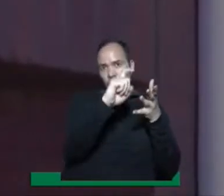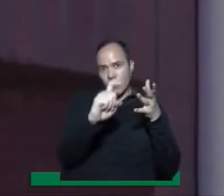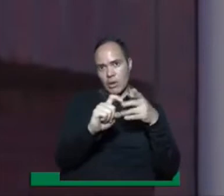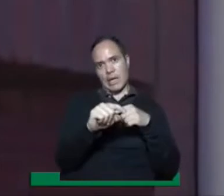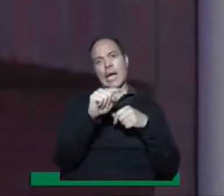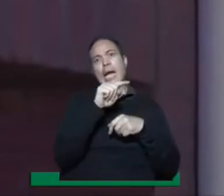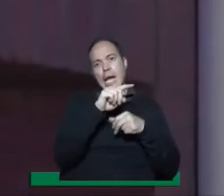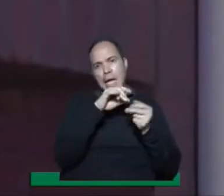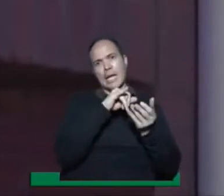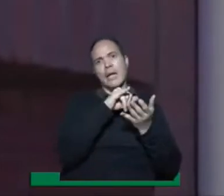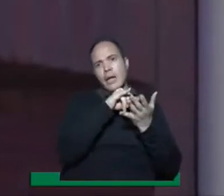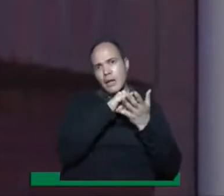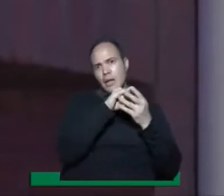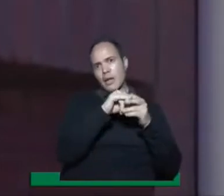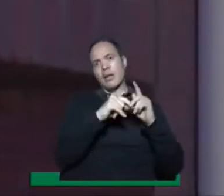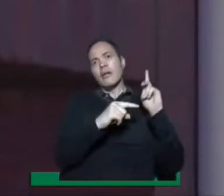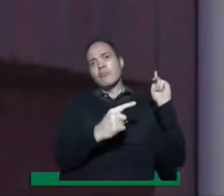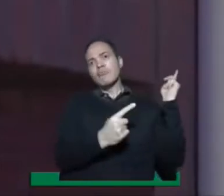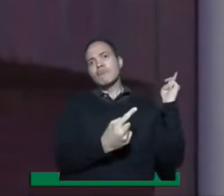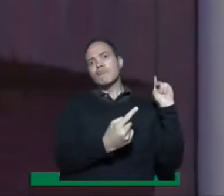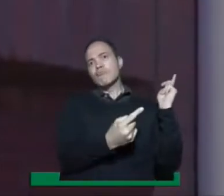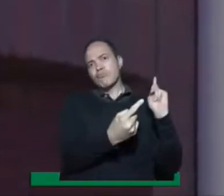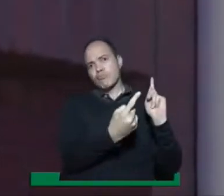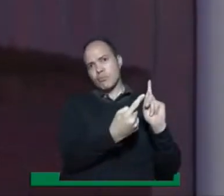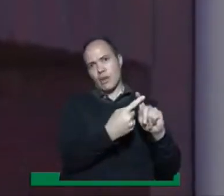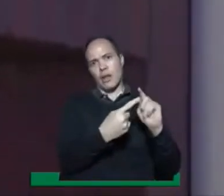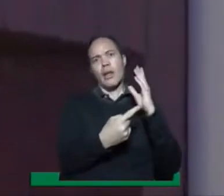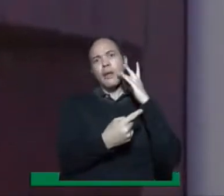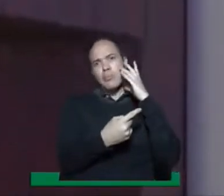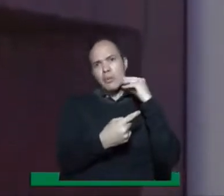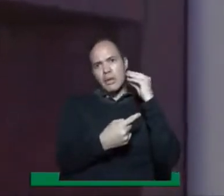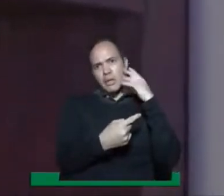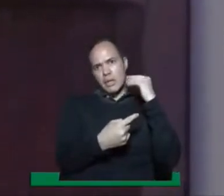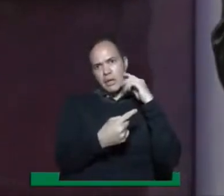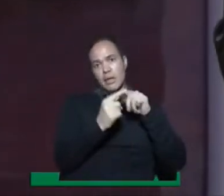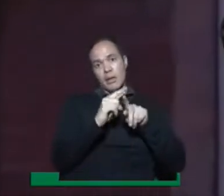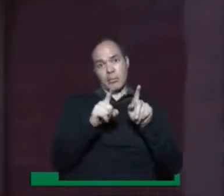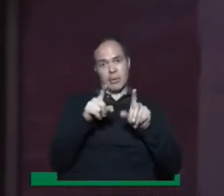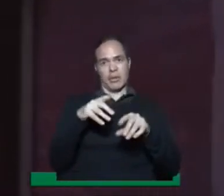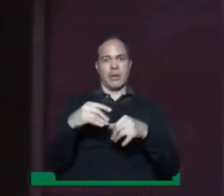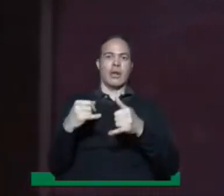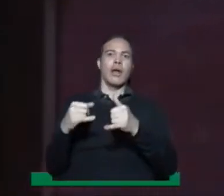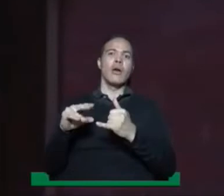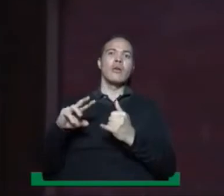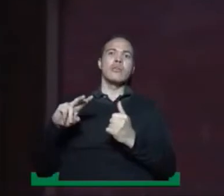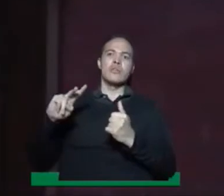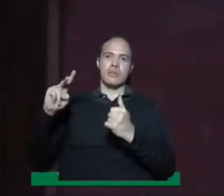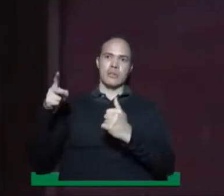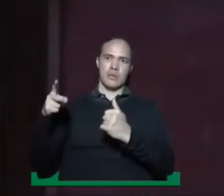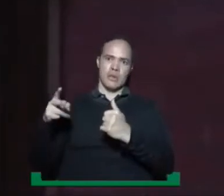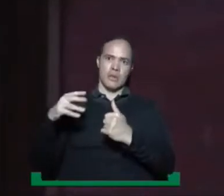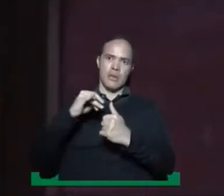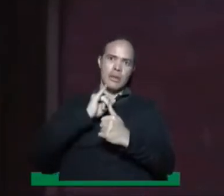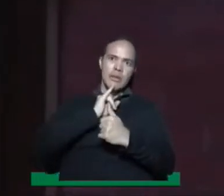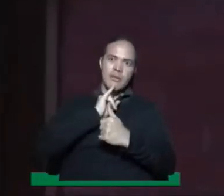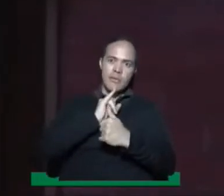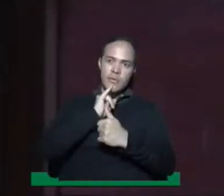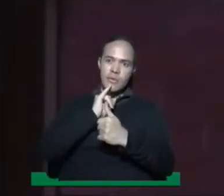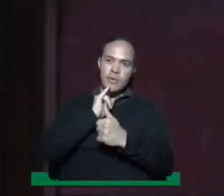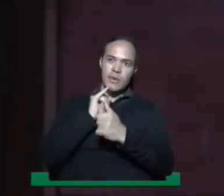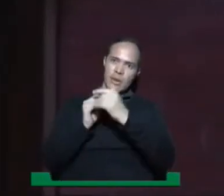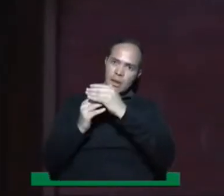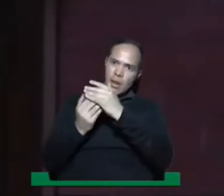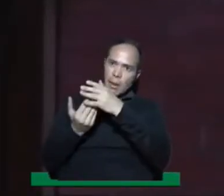pero por el tema del segundo idioma el segundo idioma que estamos manejando llegamos a estar muy a la par y en